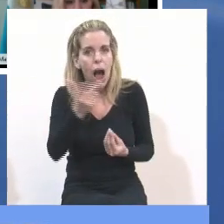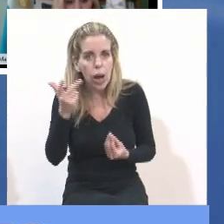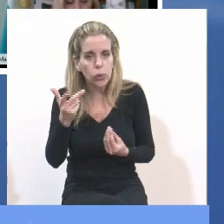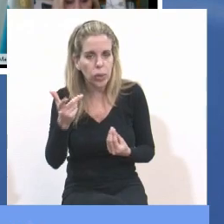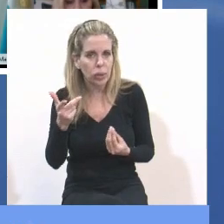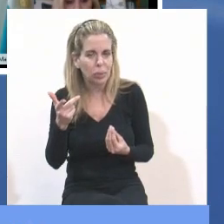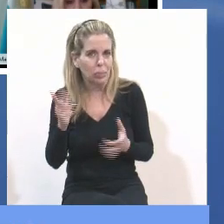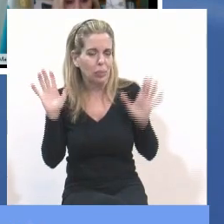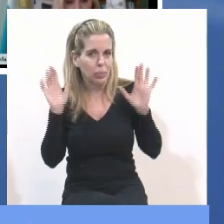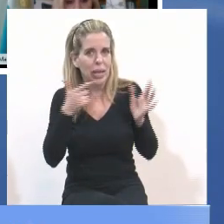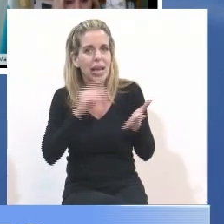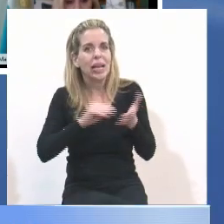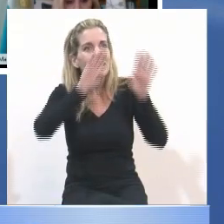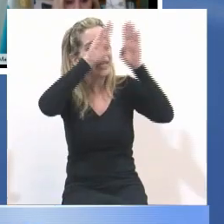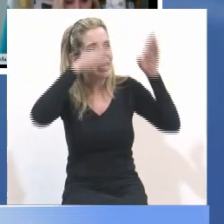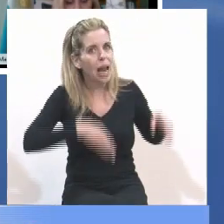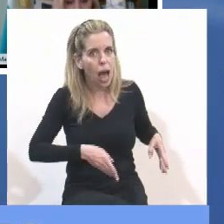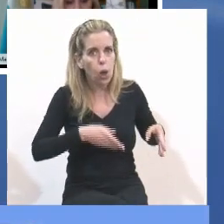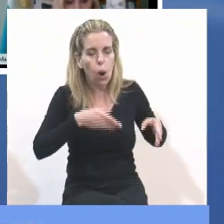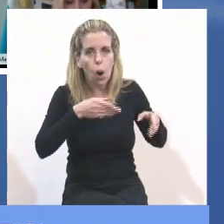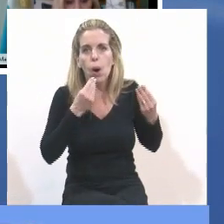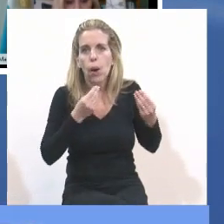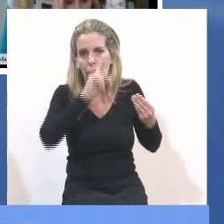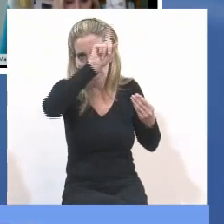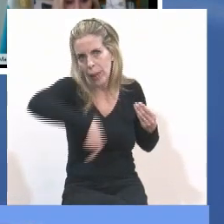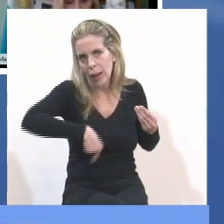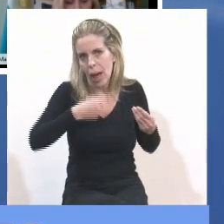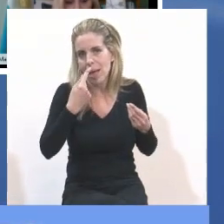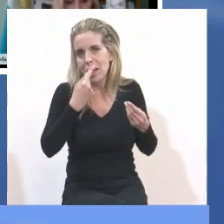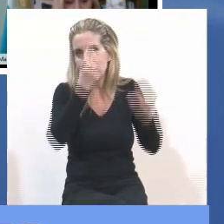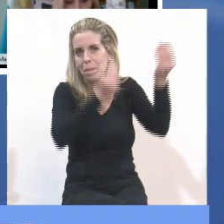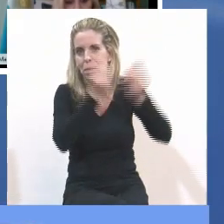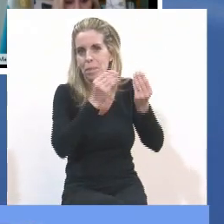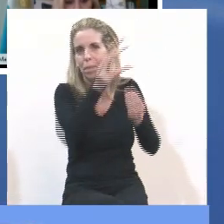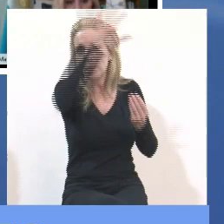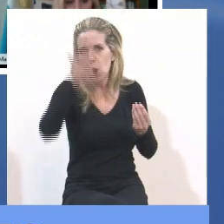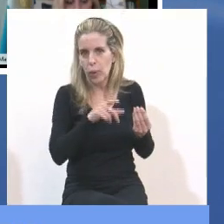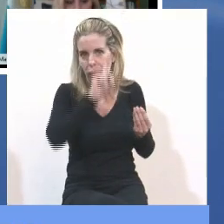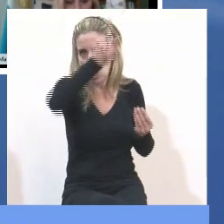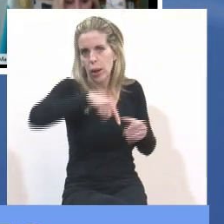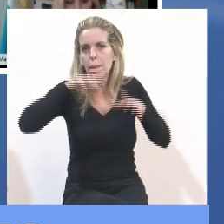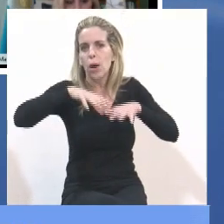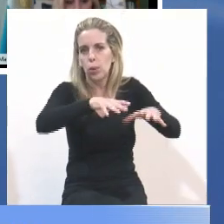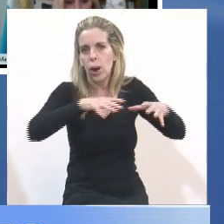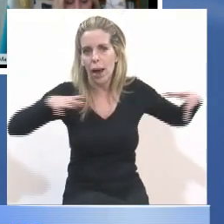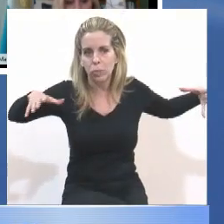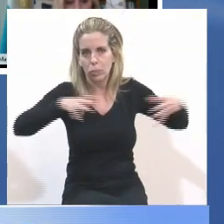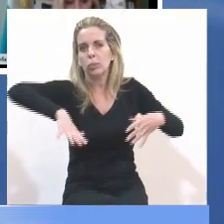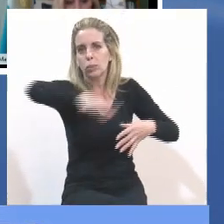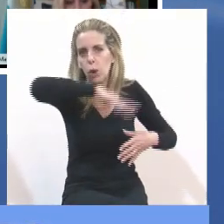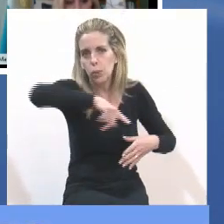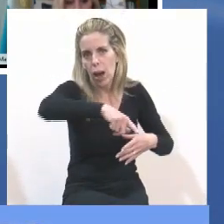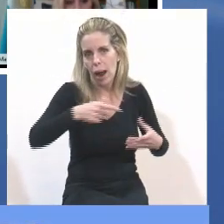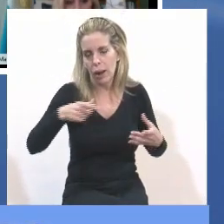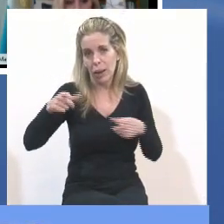que este Senado tenga una naturaleza federal y un origen popular que a todas